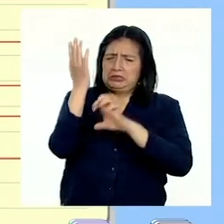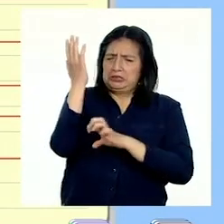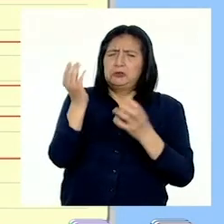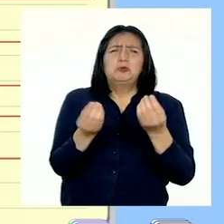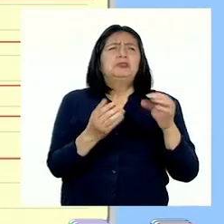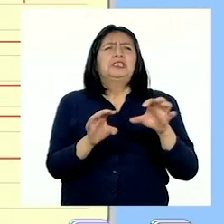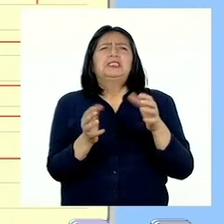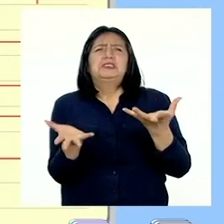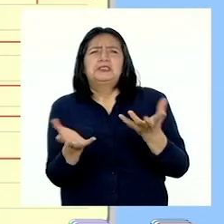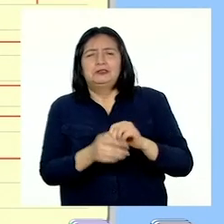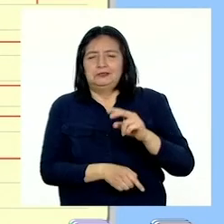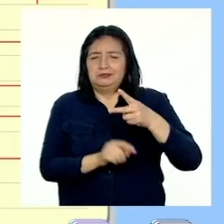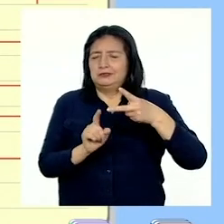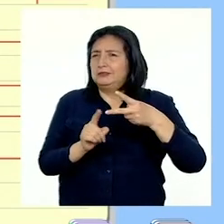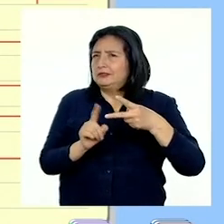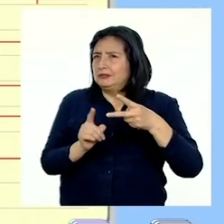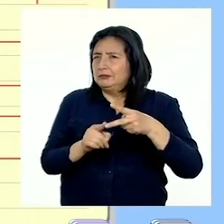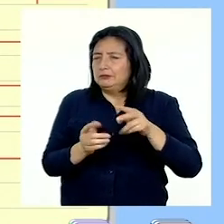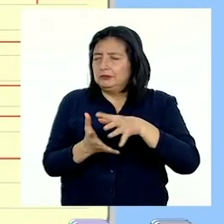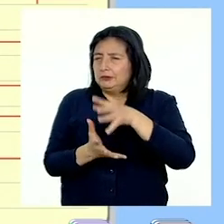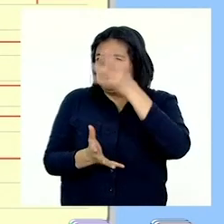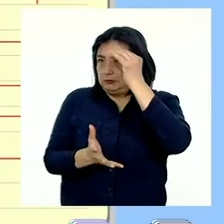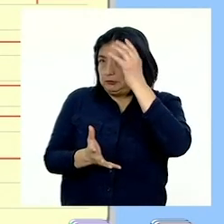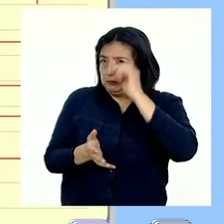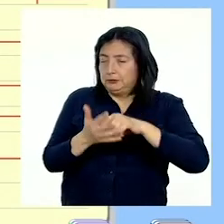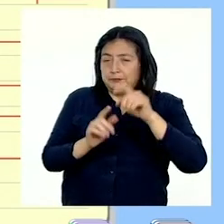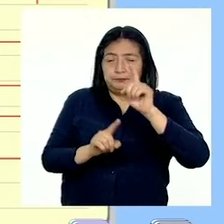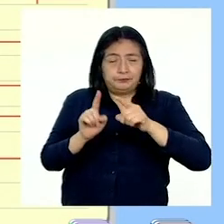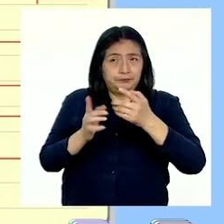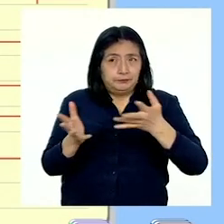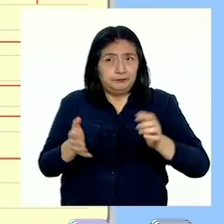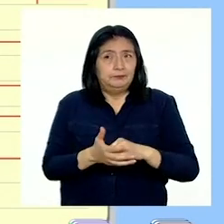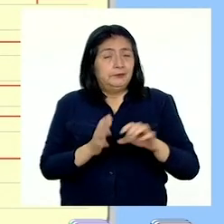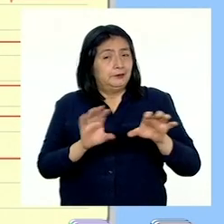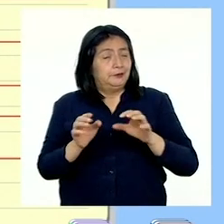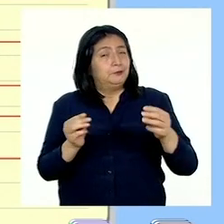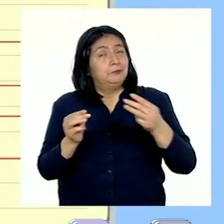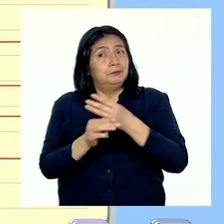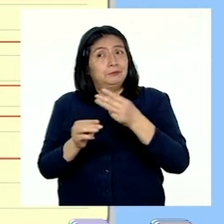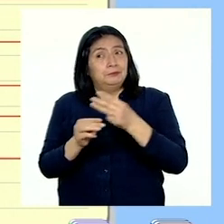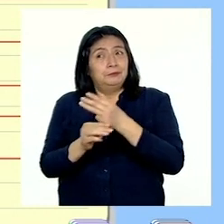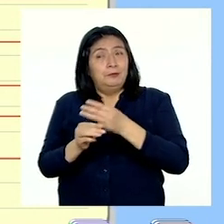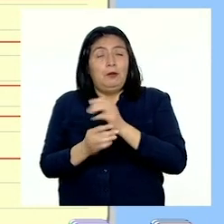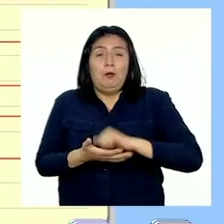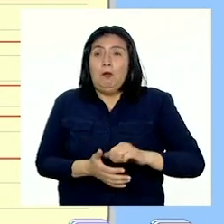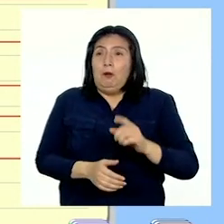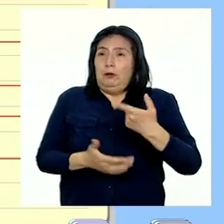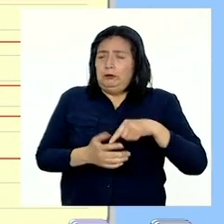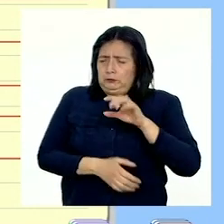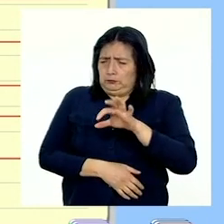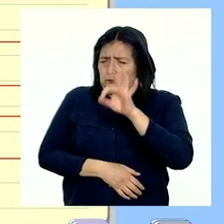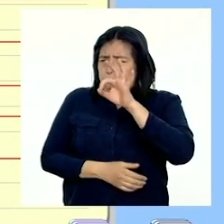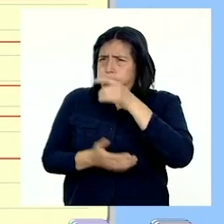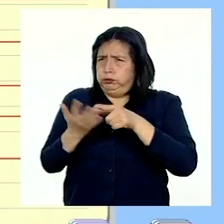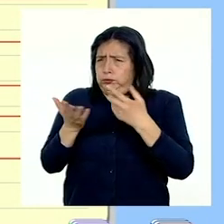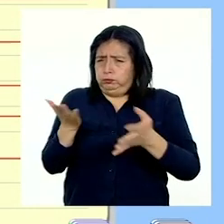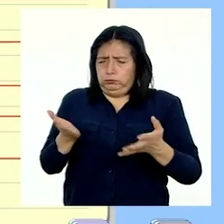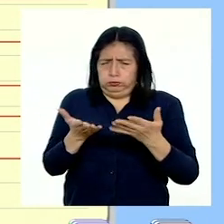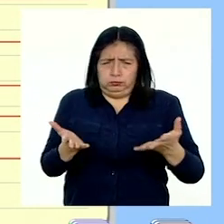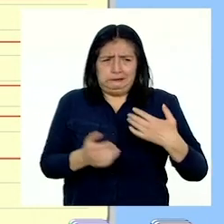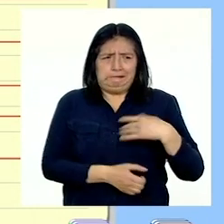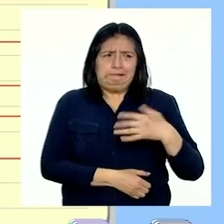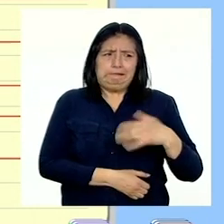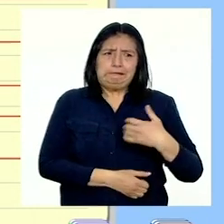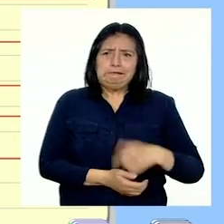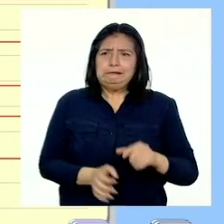estaciones. Después, asociamos lo aprendido con algunas actividades para hacer matemática. Identificamos también qué factores